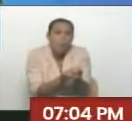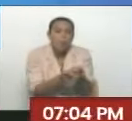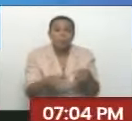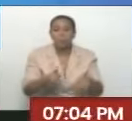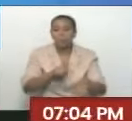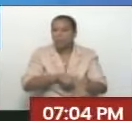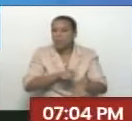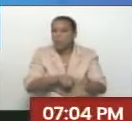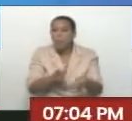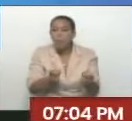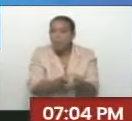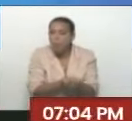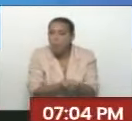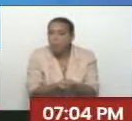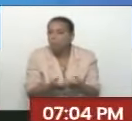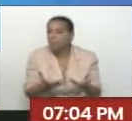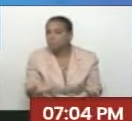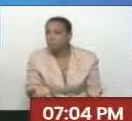Corto plazo.